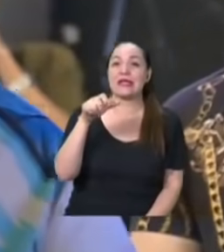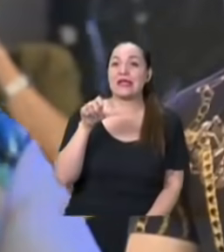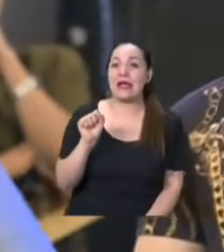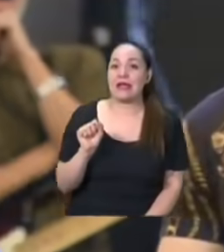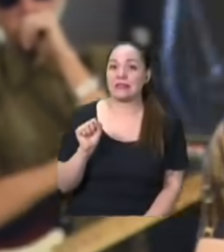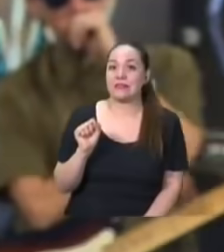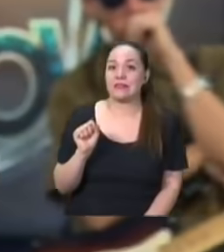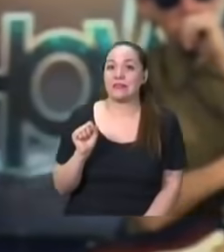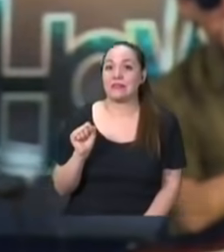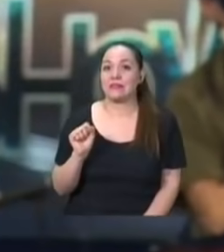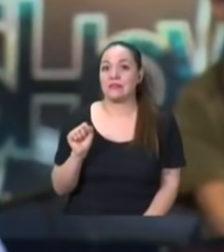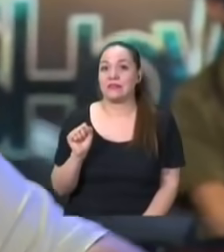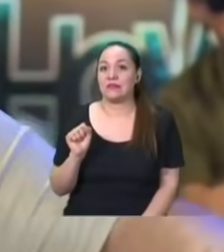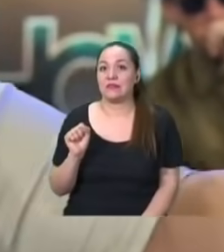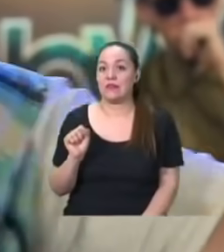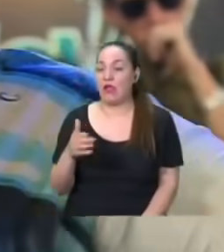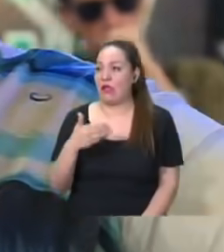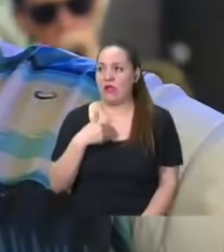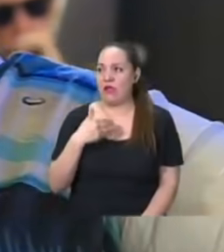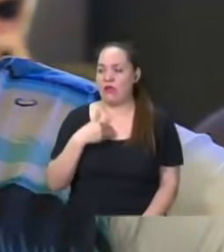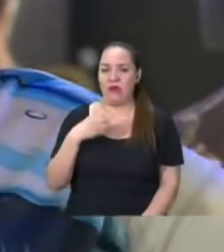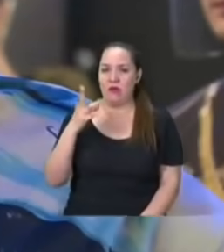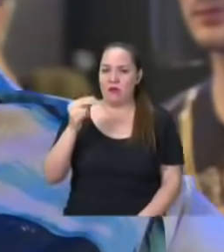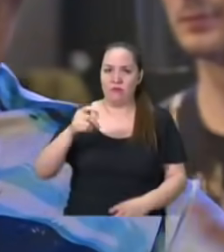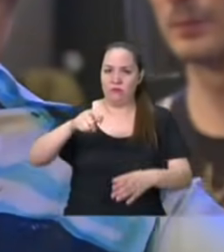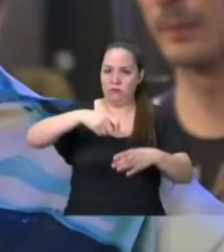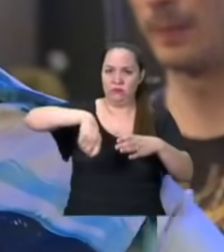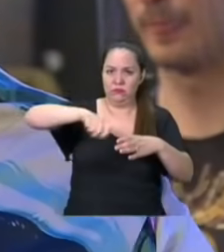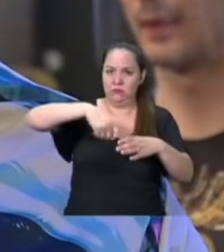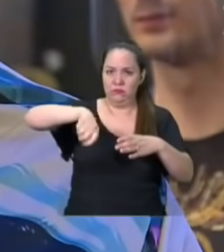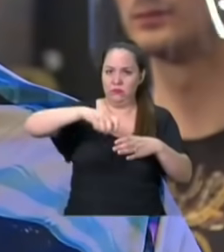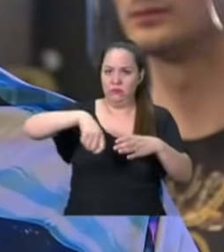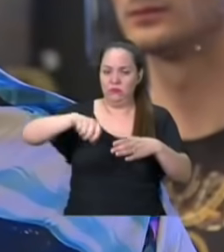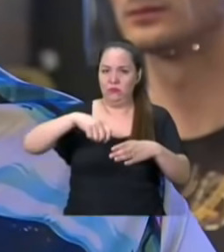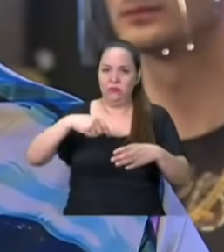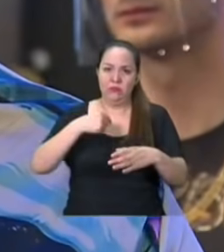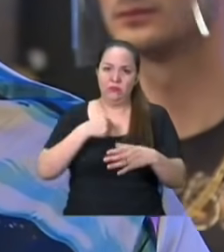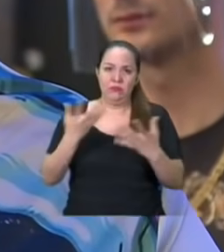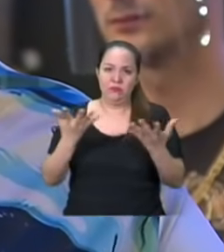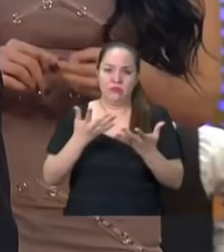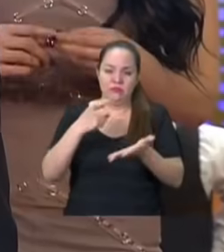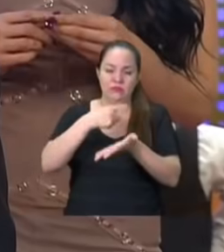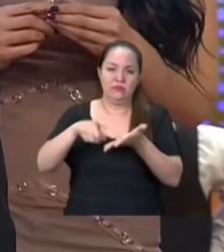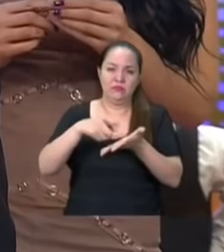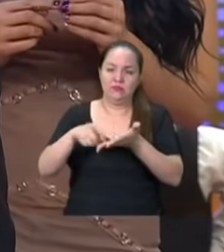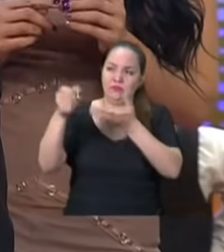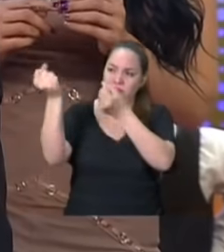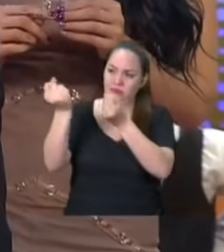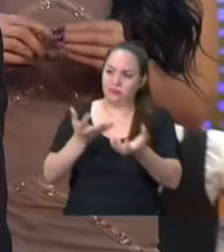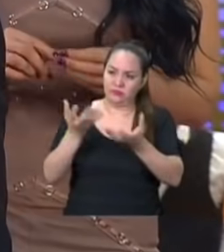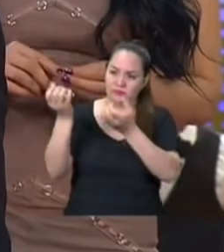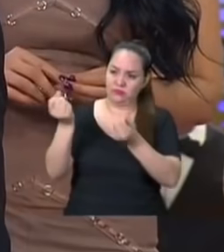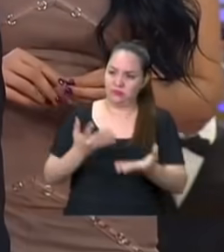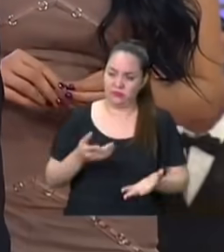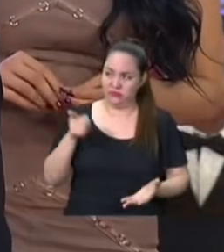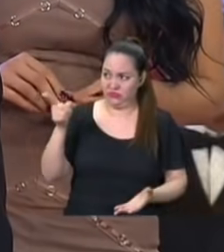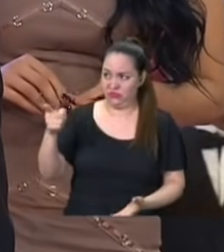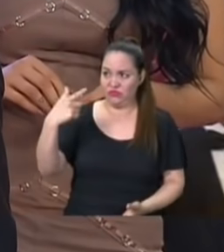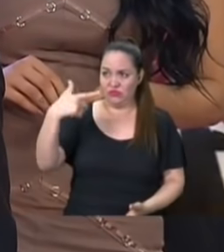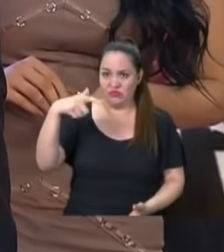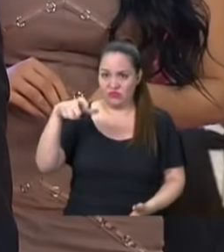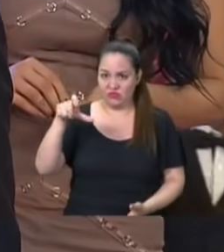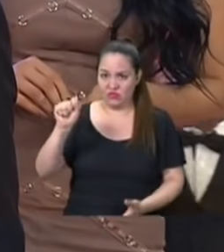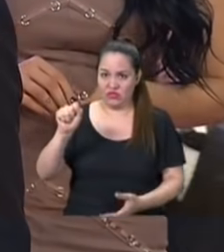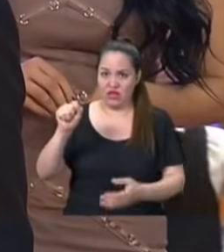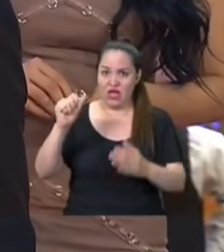porque yo no cocino, yo compro... Yo vivo solo y yo compro cosas para... ¿Dejaste sin gas la